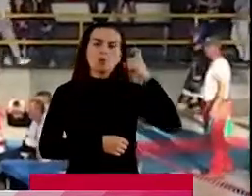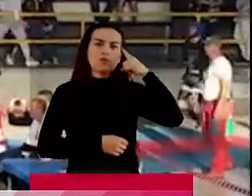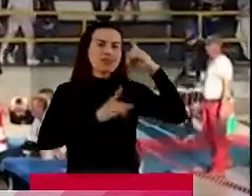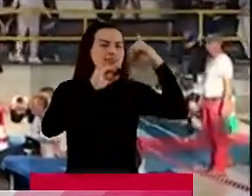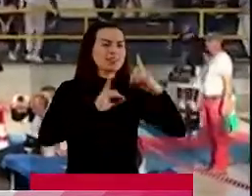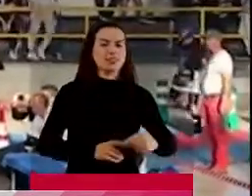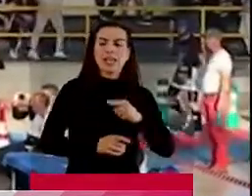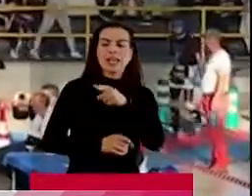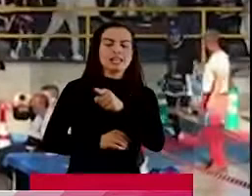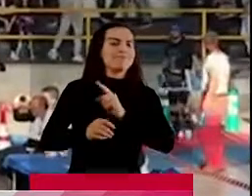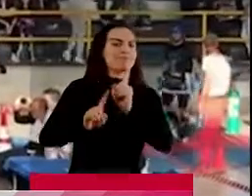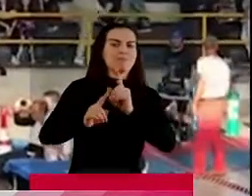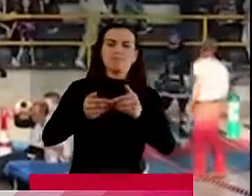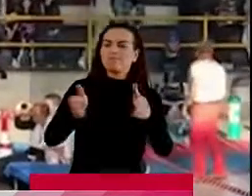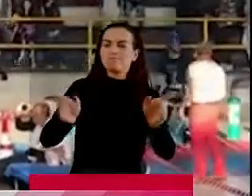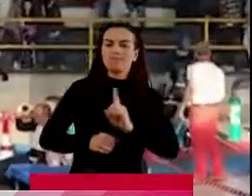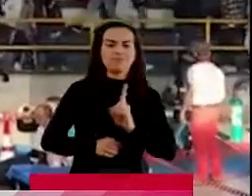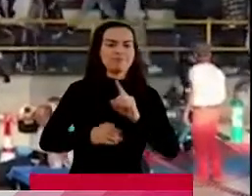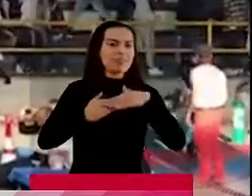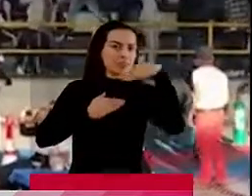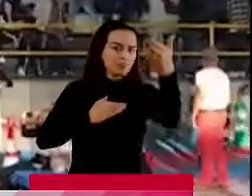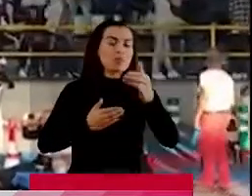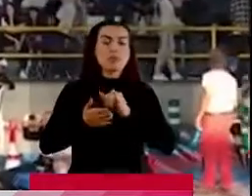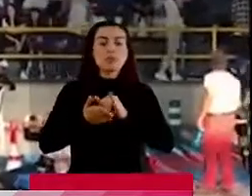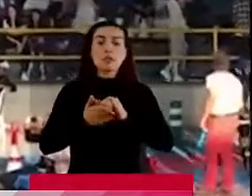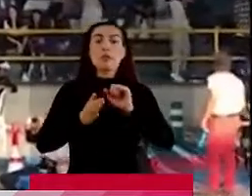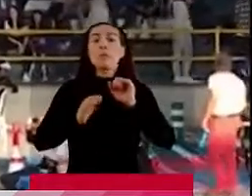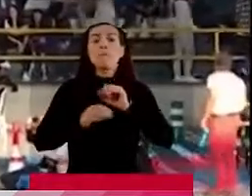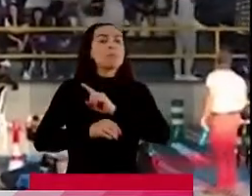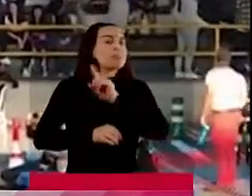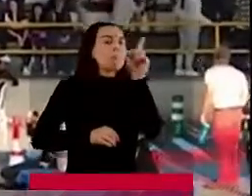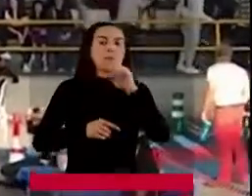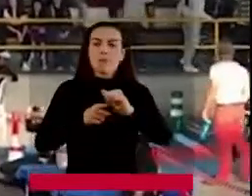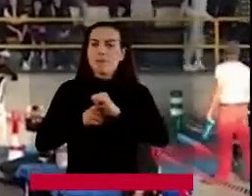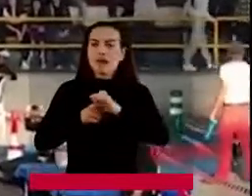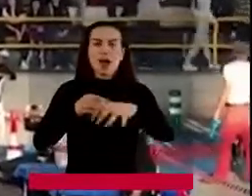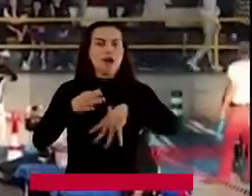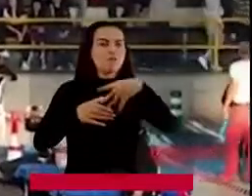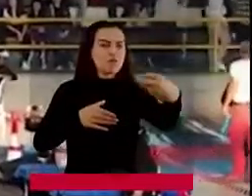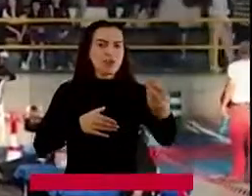ahora busca que la autoricen a practicar al aire libre, sin la necesidad de usar un ring.